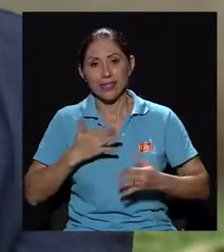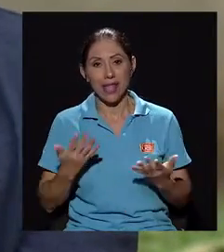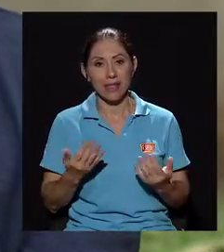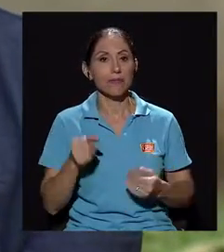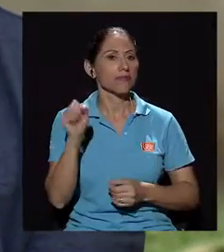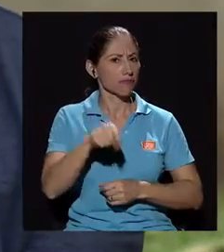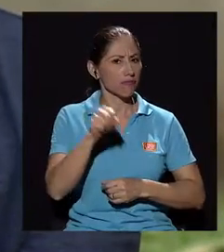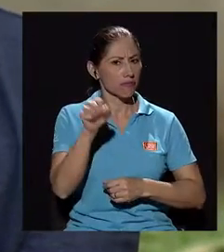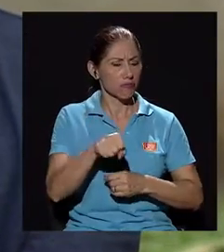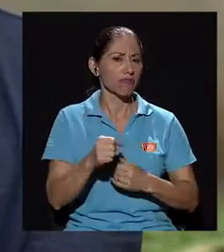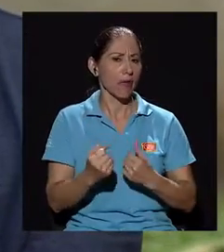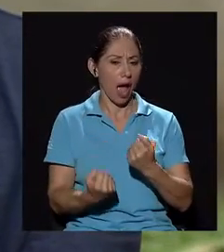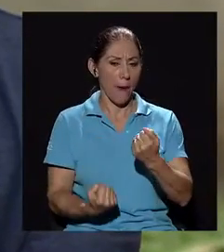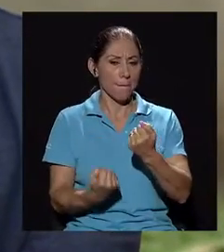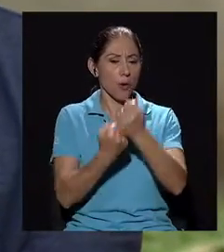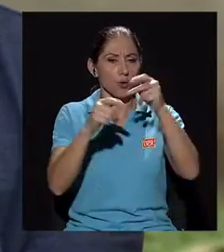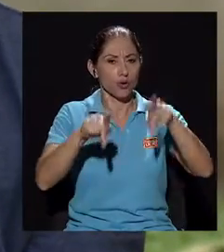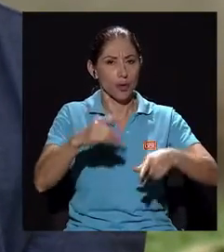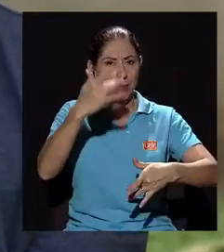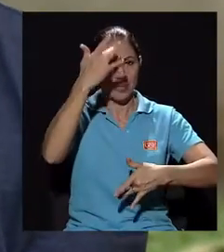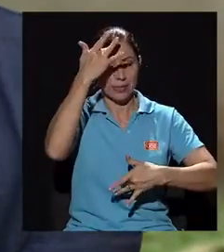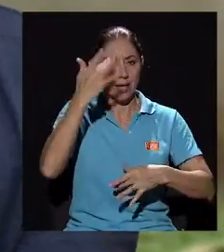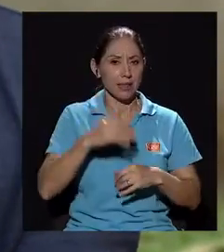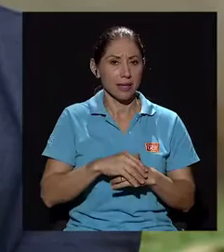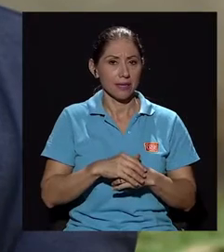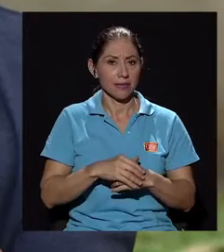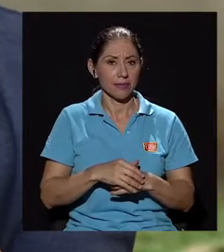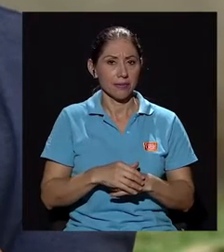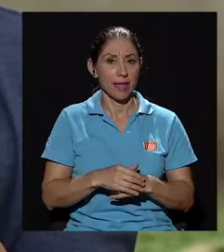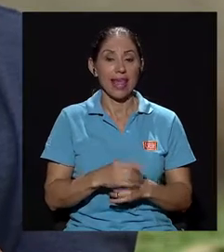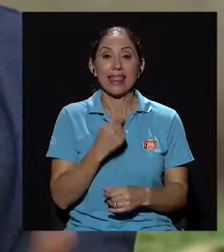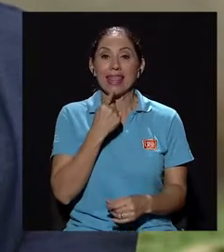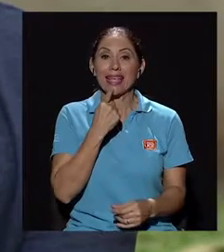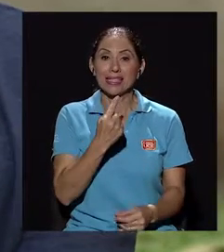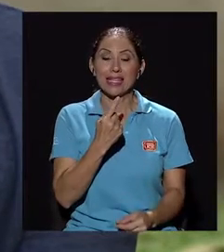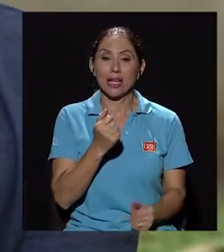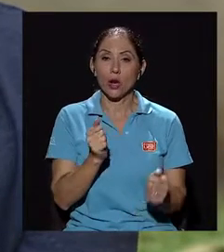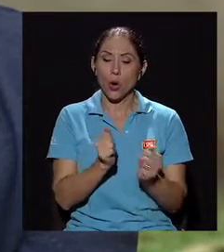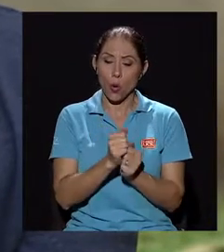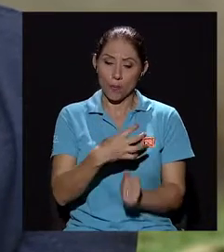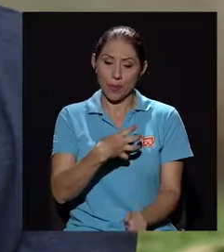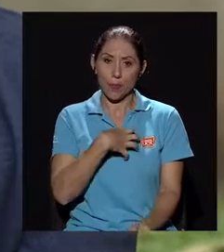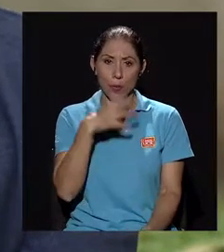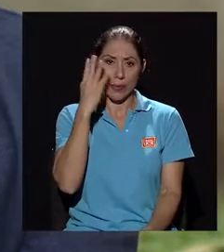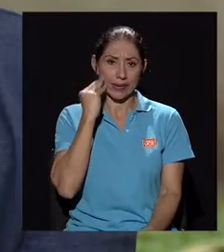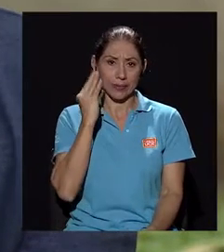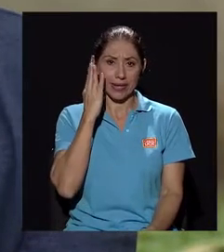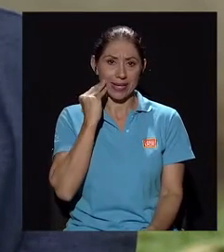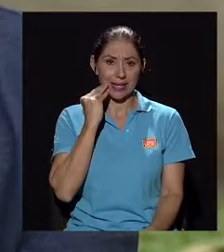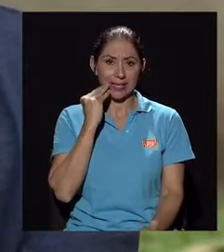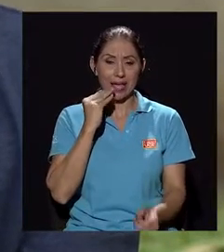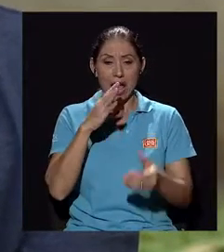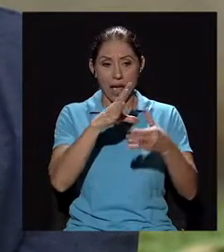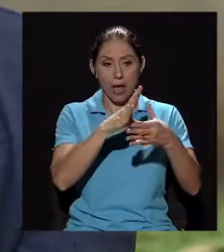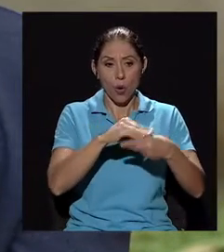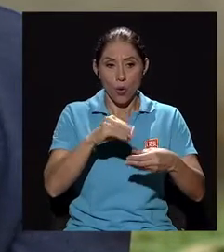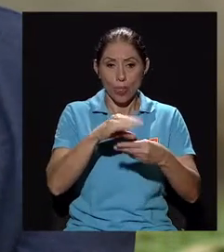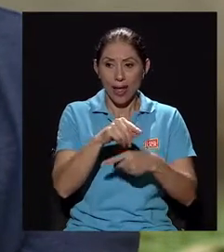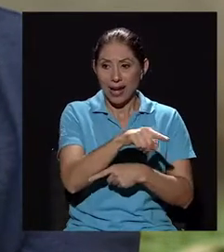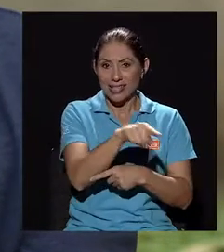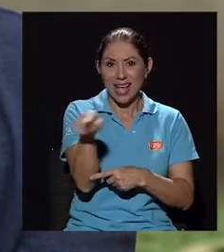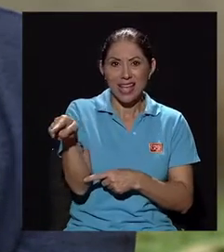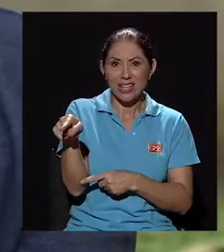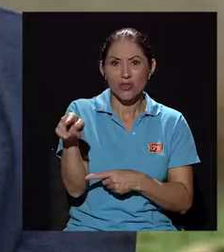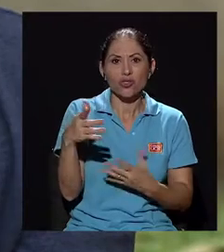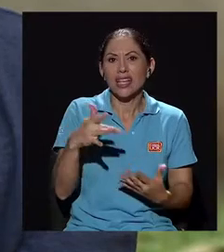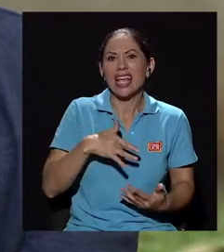apoyo principalmente de los pacientes. Decir, con mi propia experiencia, ¿verdad?, contarles a ellos qué se siente